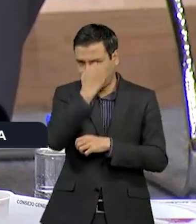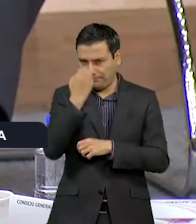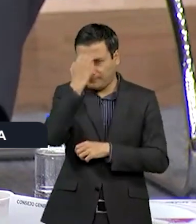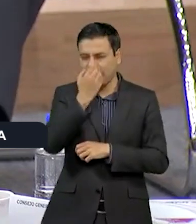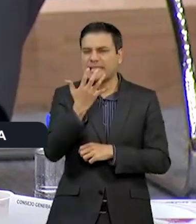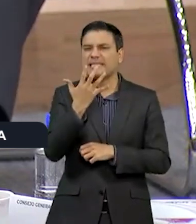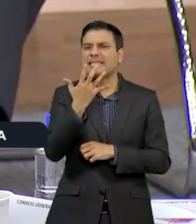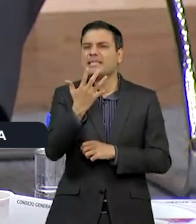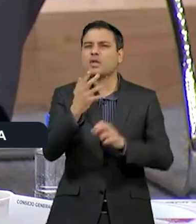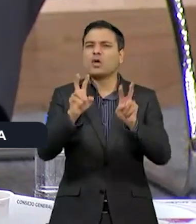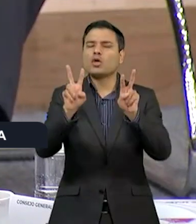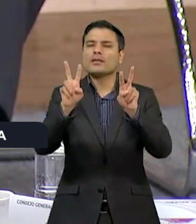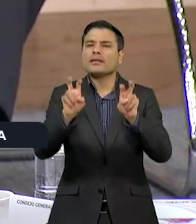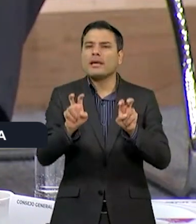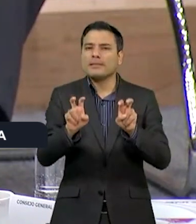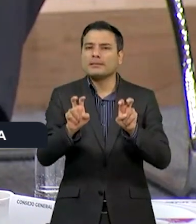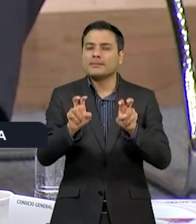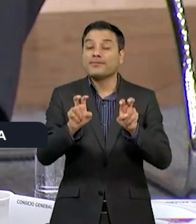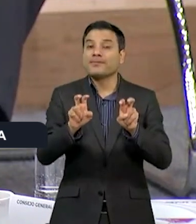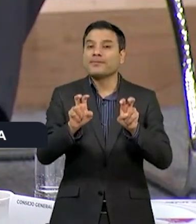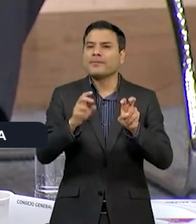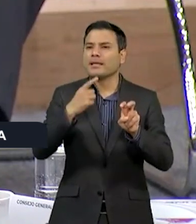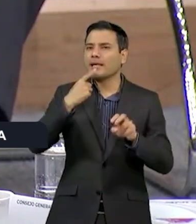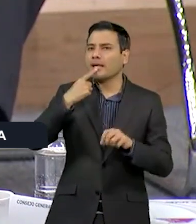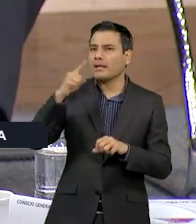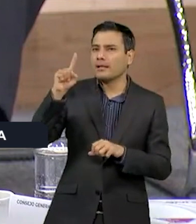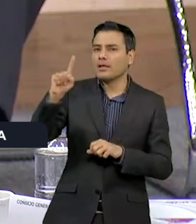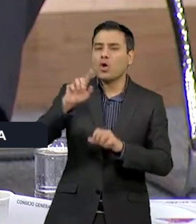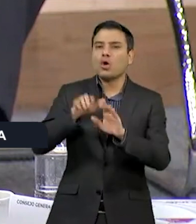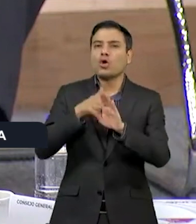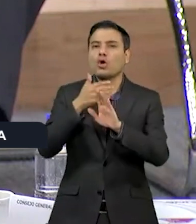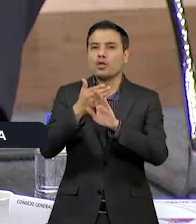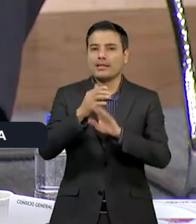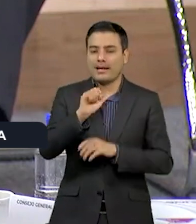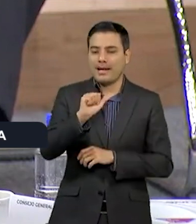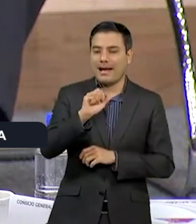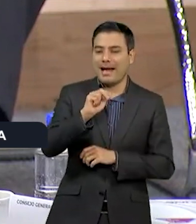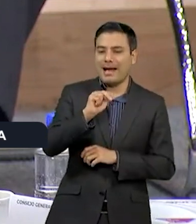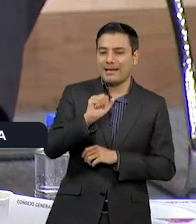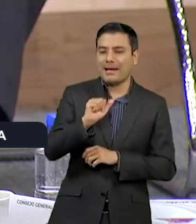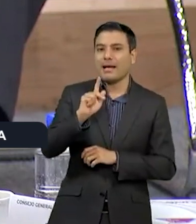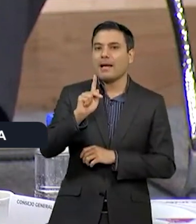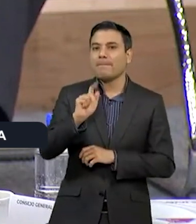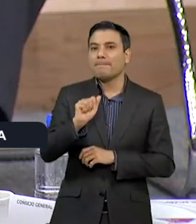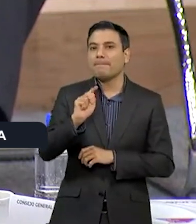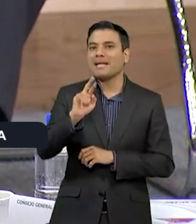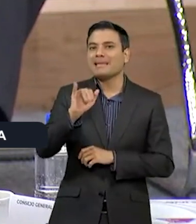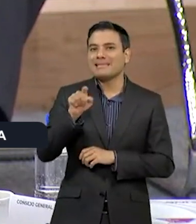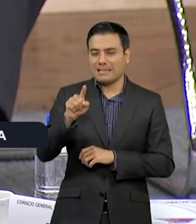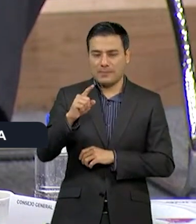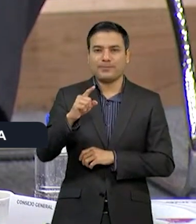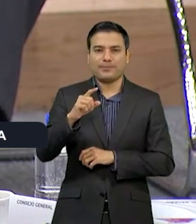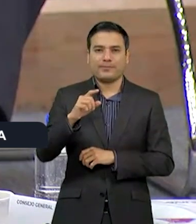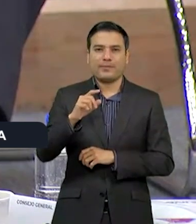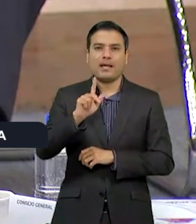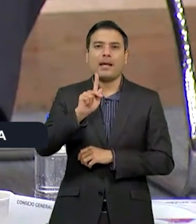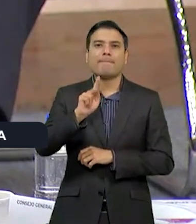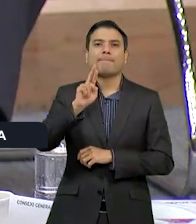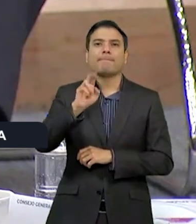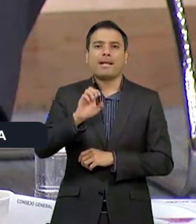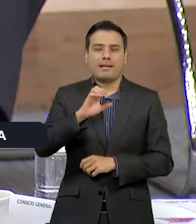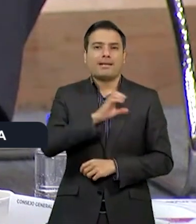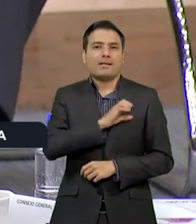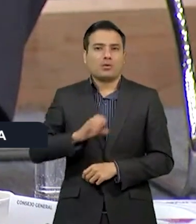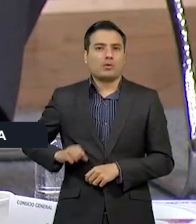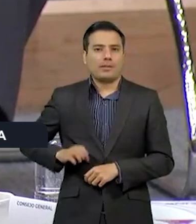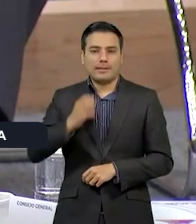realizará su trabajo y destacó que permitir dinero ilícito en precampañas y campañas no solo es una cuestión electoral sino también penal por otro lado el